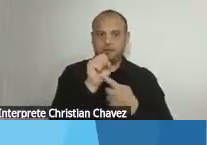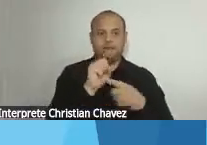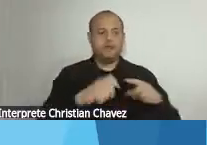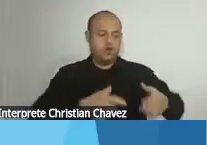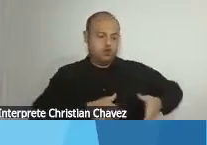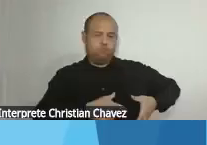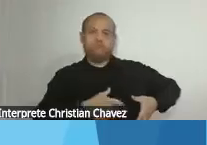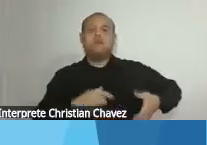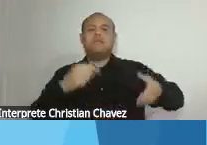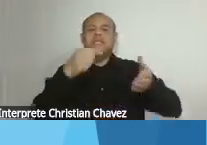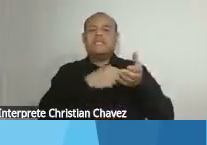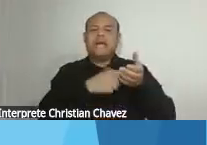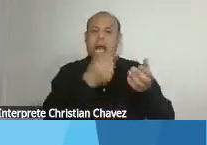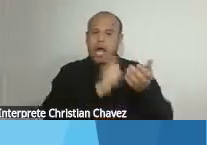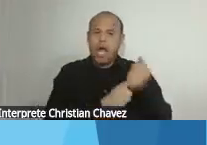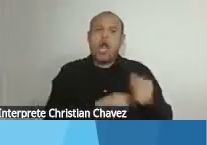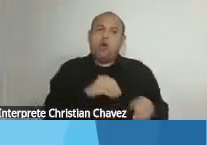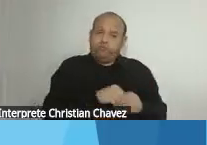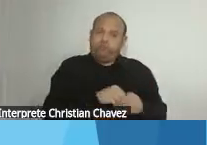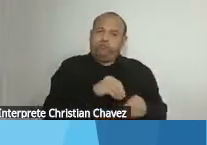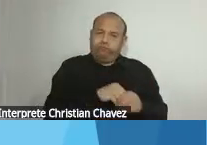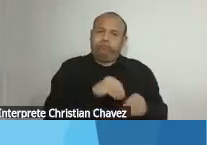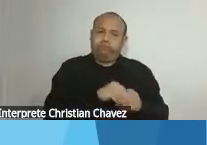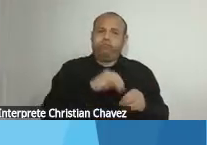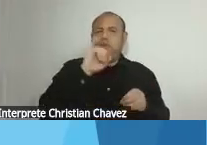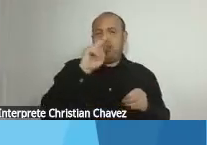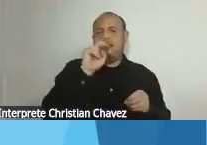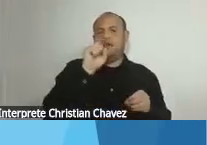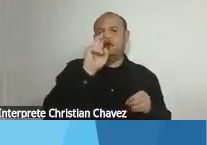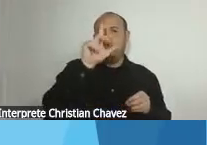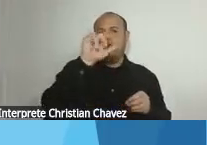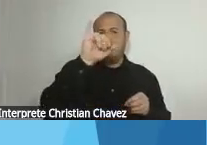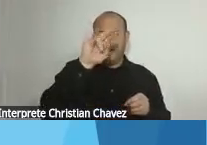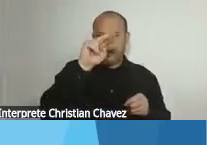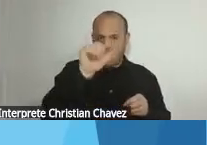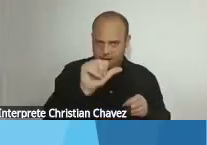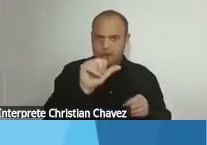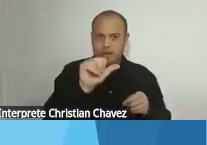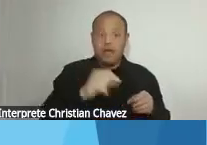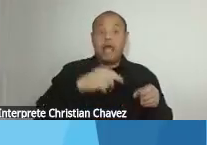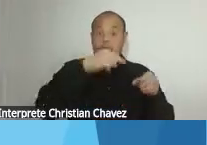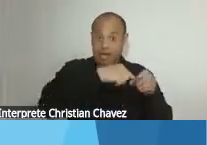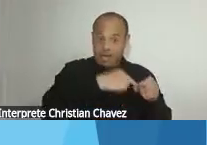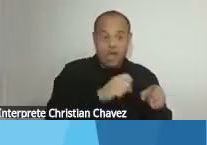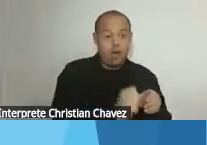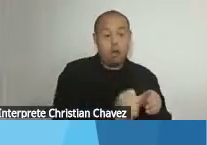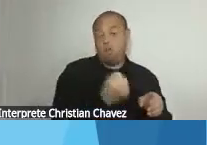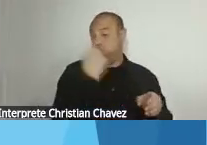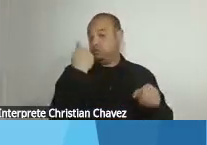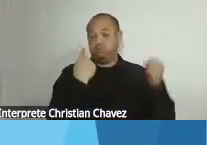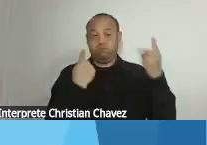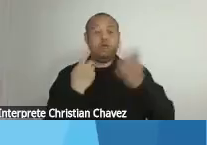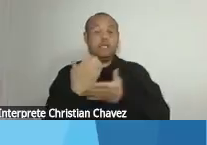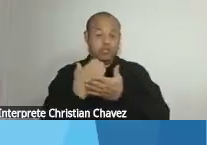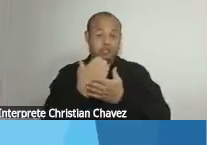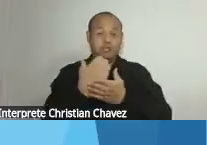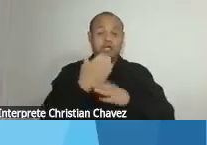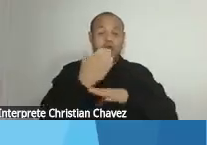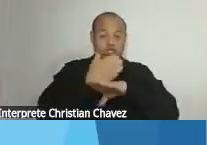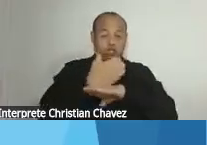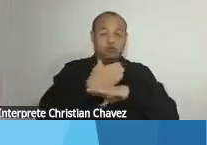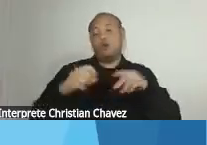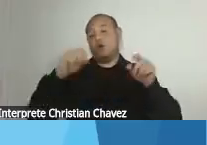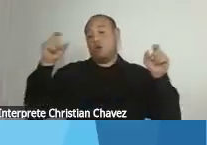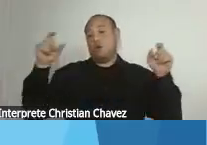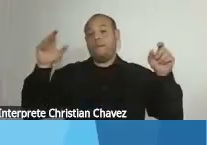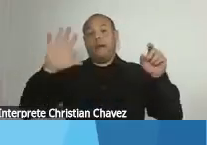insulina. ¿Sí? La insulina se dirige hacia las células del cuerpo, ¿sí? Actúa como una llavecita, abre como